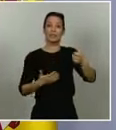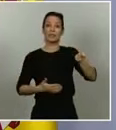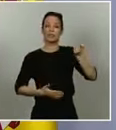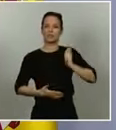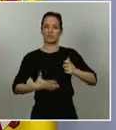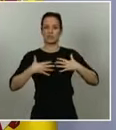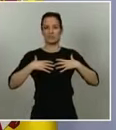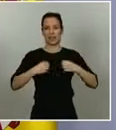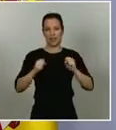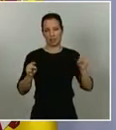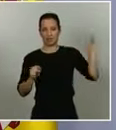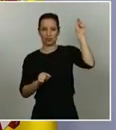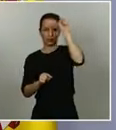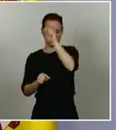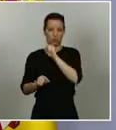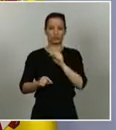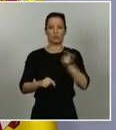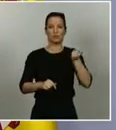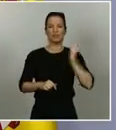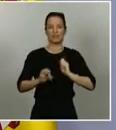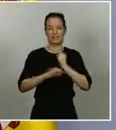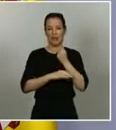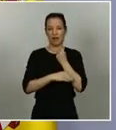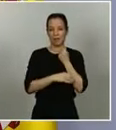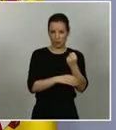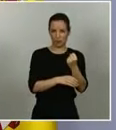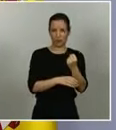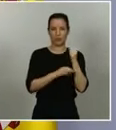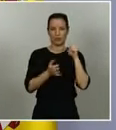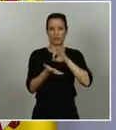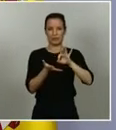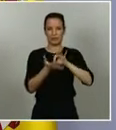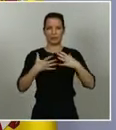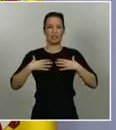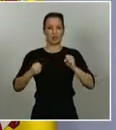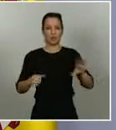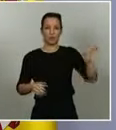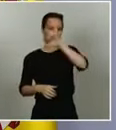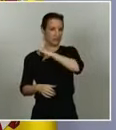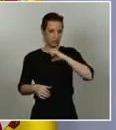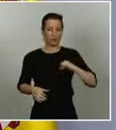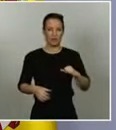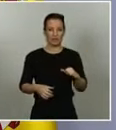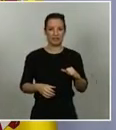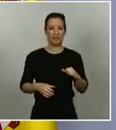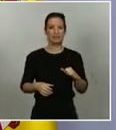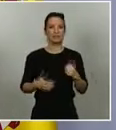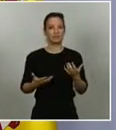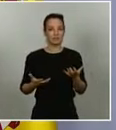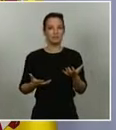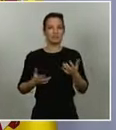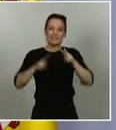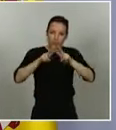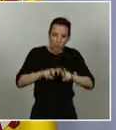y profesionales de apoyo en los servicios de salud de las comunidades autónomas haciendo el estudio.